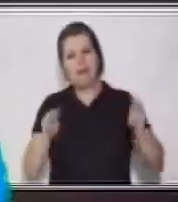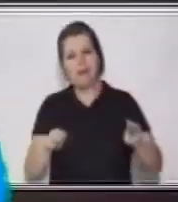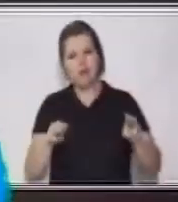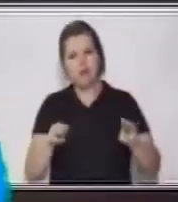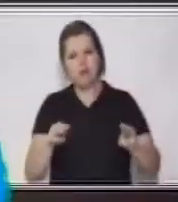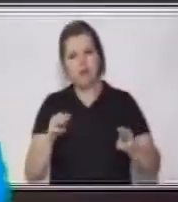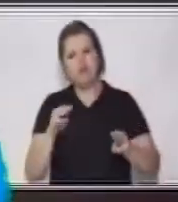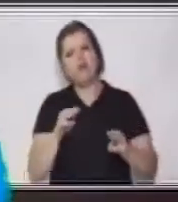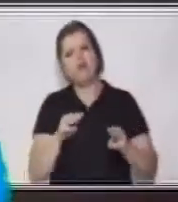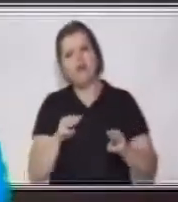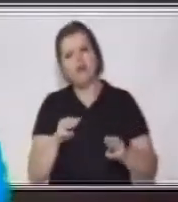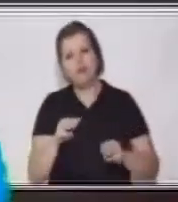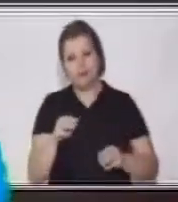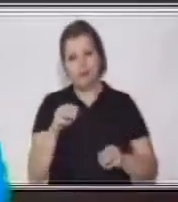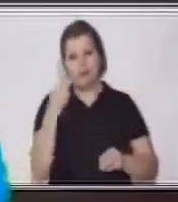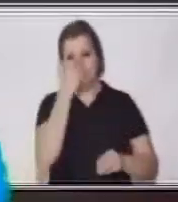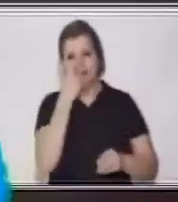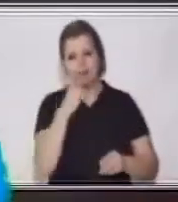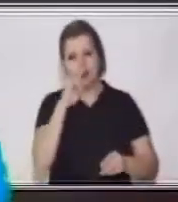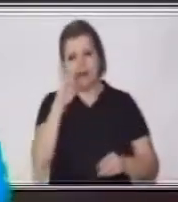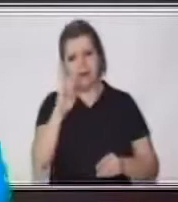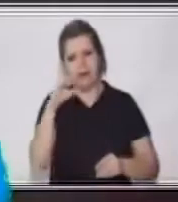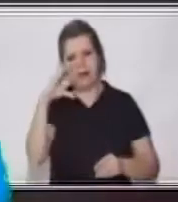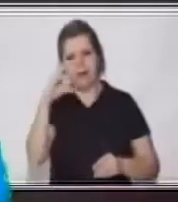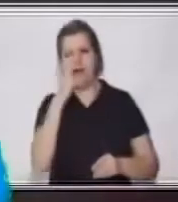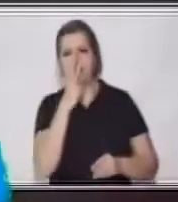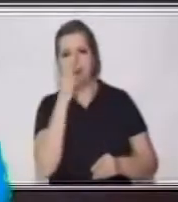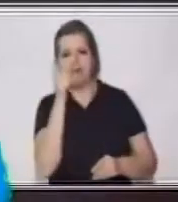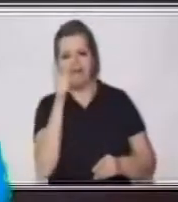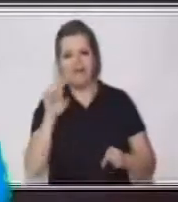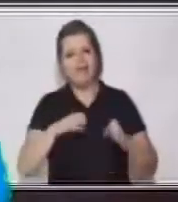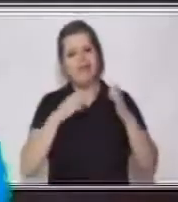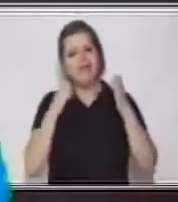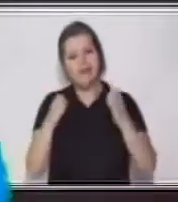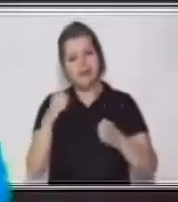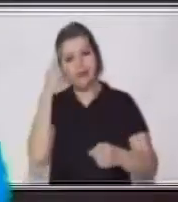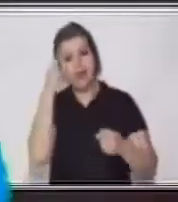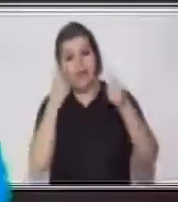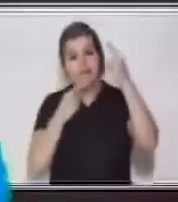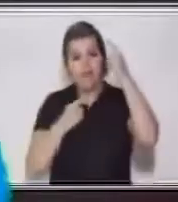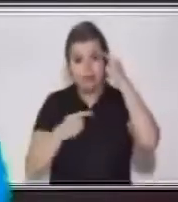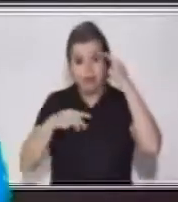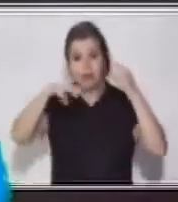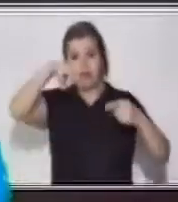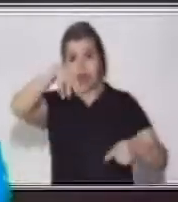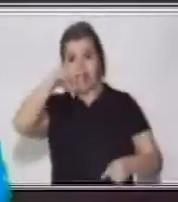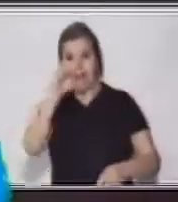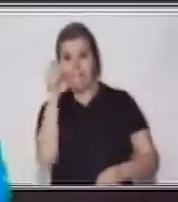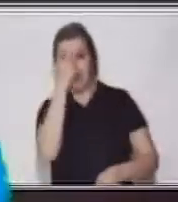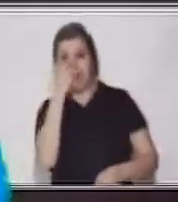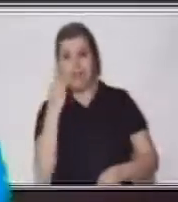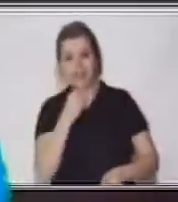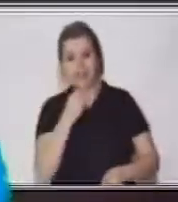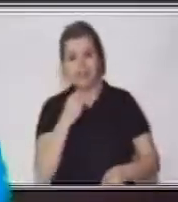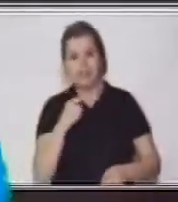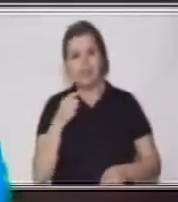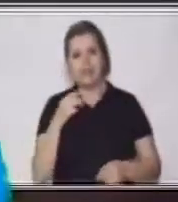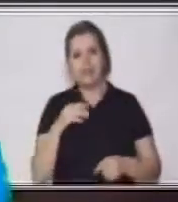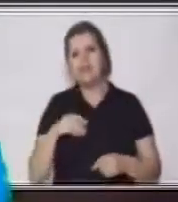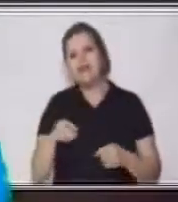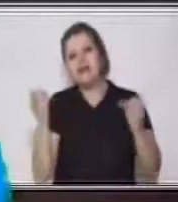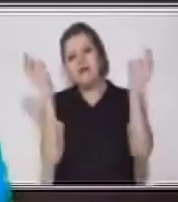qué hace el morfema derivativo. En este caso sabemos entonces que mes es nuestro morfema base.